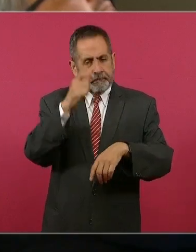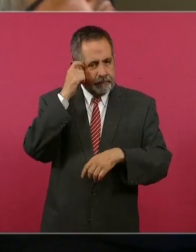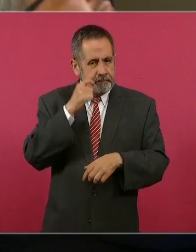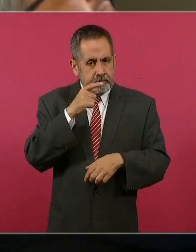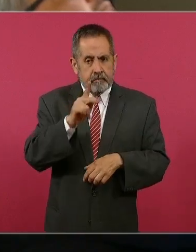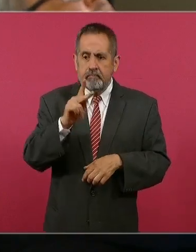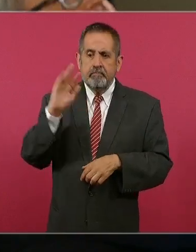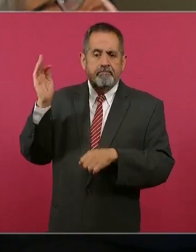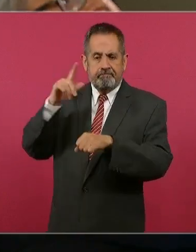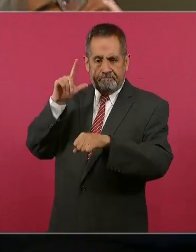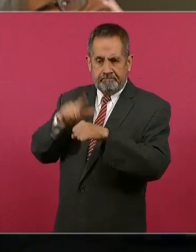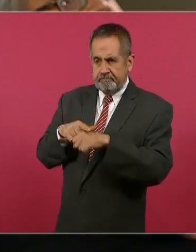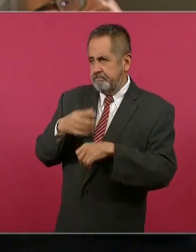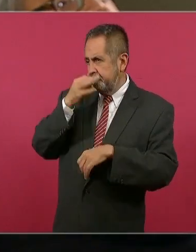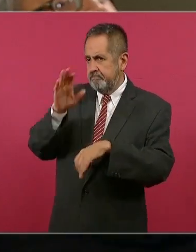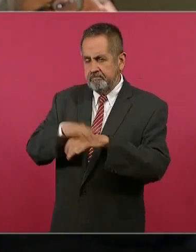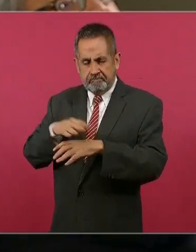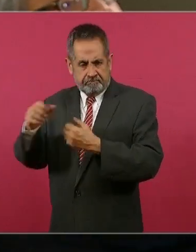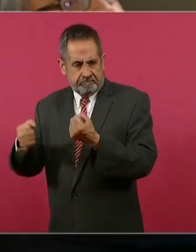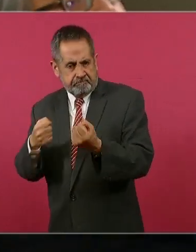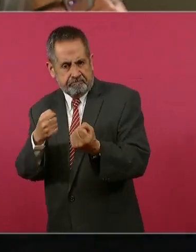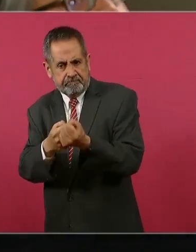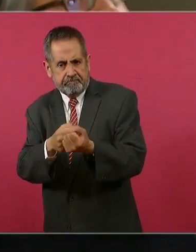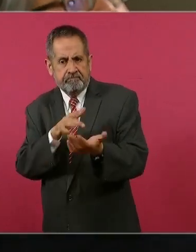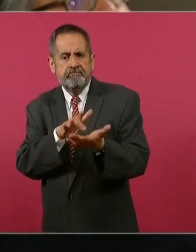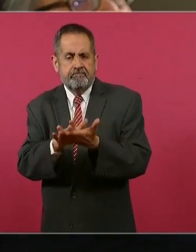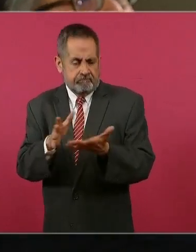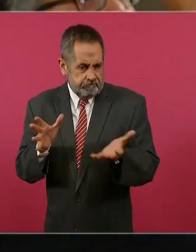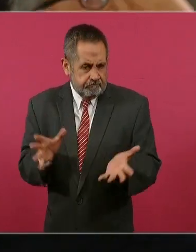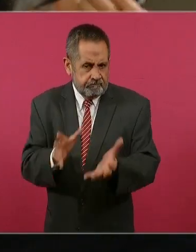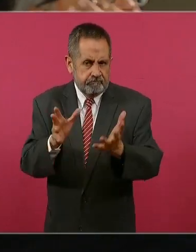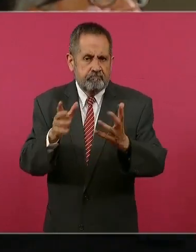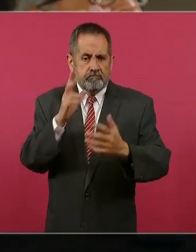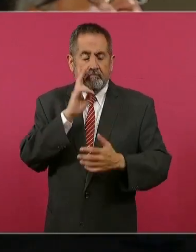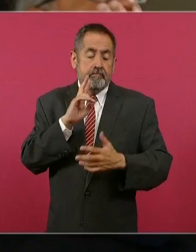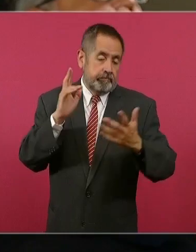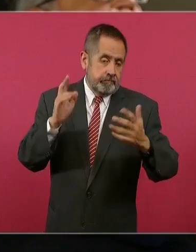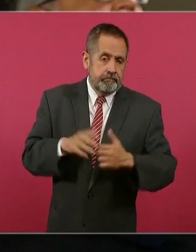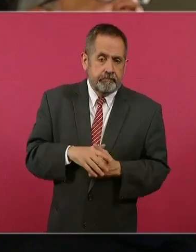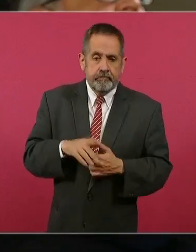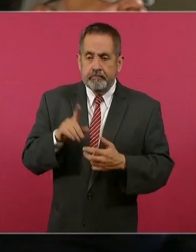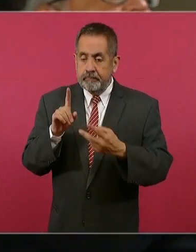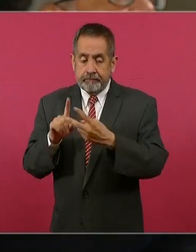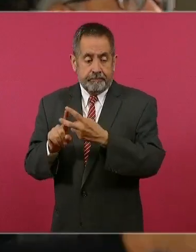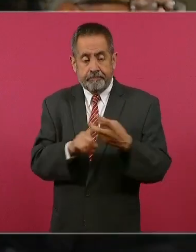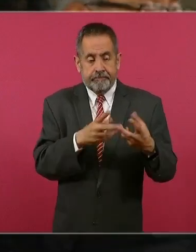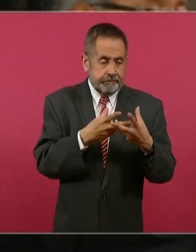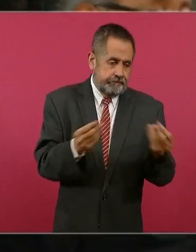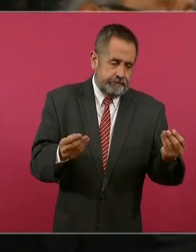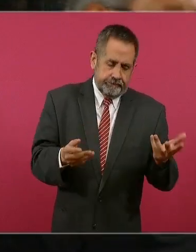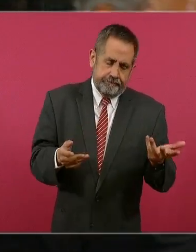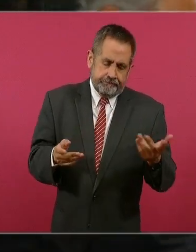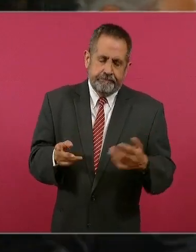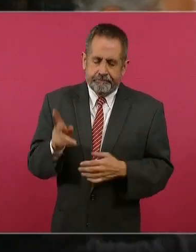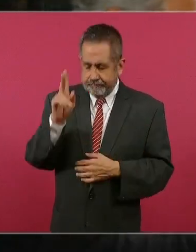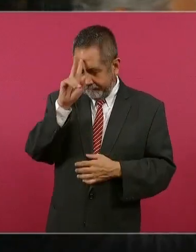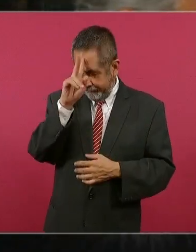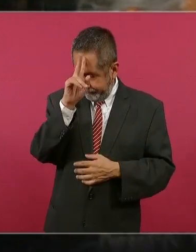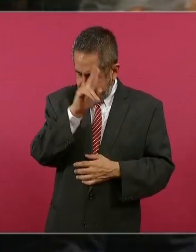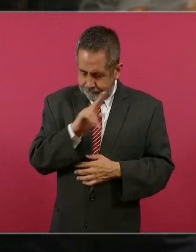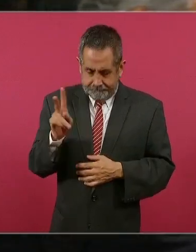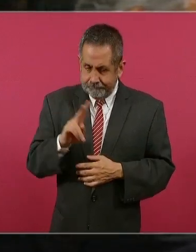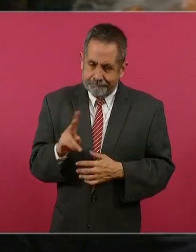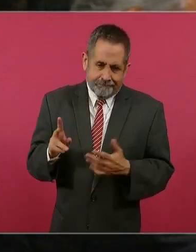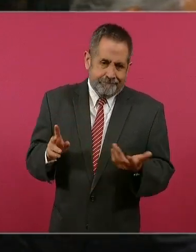una fuerza que se le da a este tipo de temas y vaya que el drama de los desaparecidos, presidente, pues es una cosa